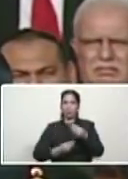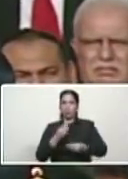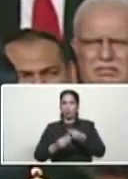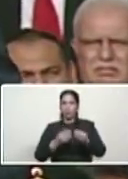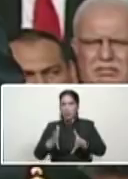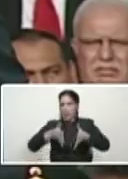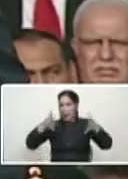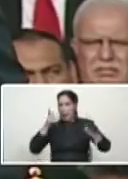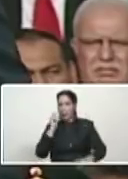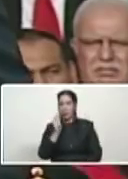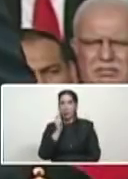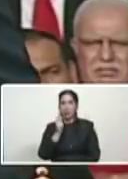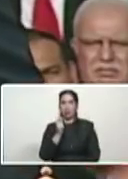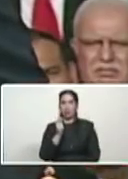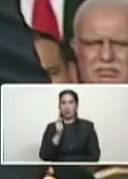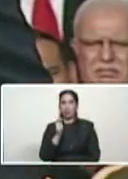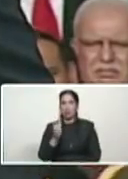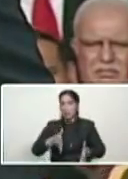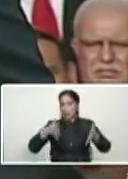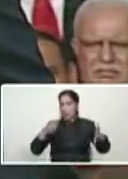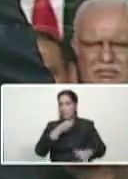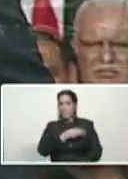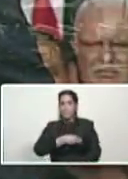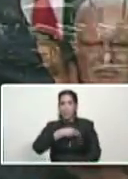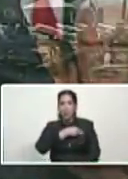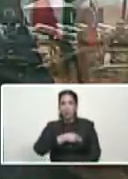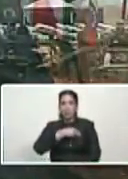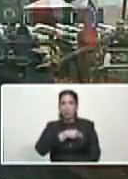Grandes tareas, grandes misiones